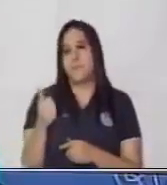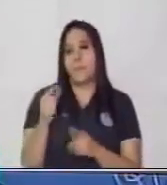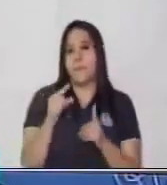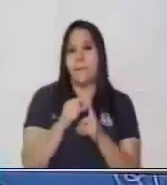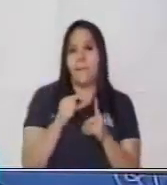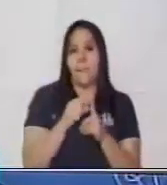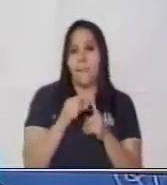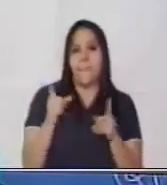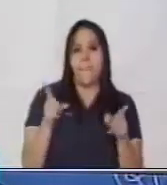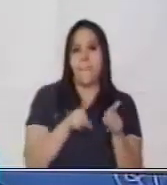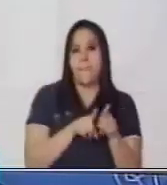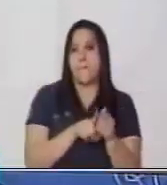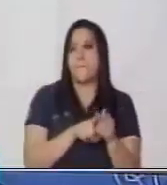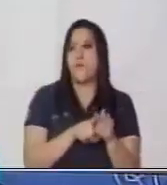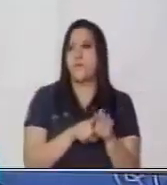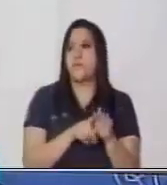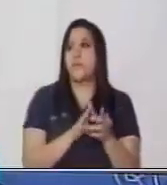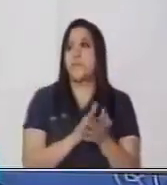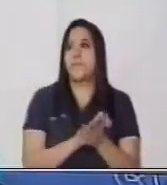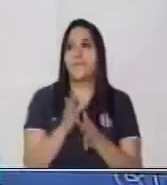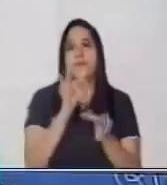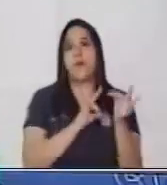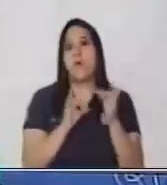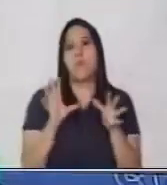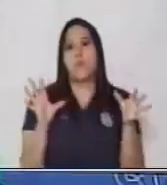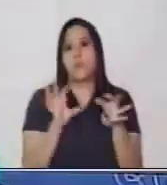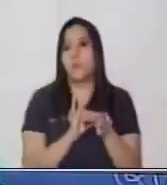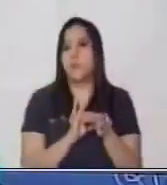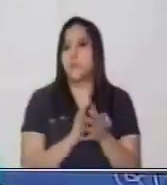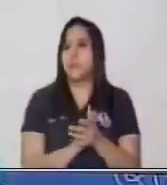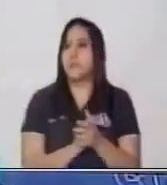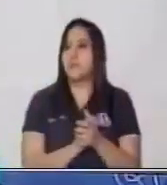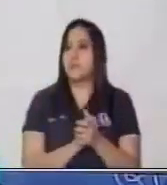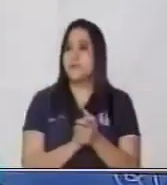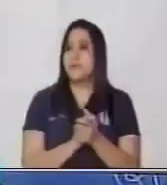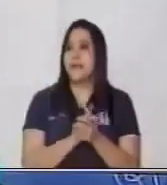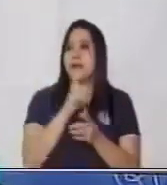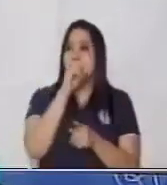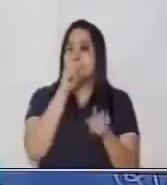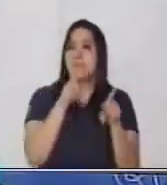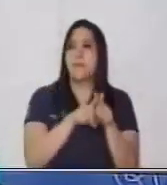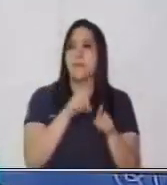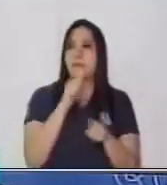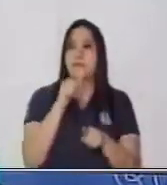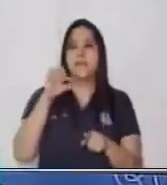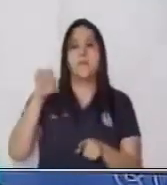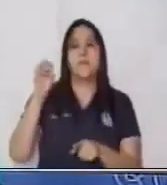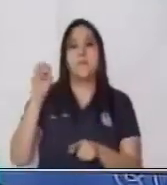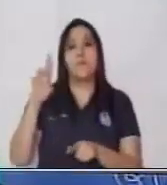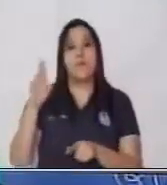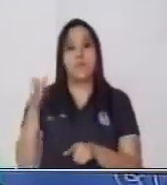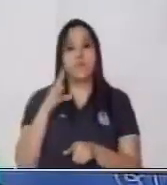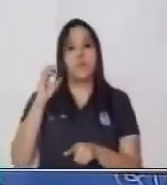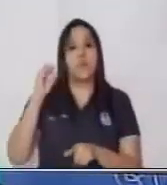consecutiva o hilativas, o un nexo. También tenemos por